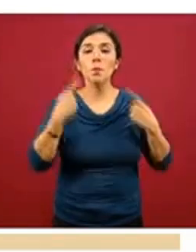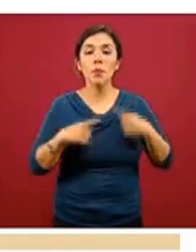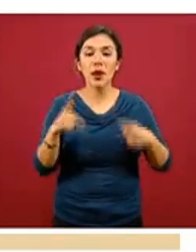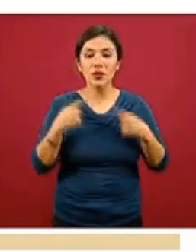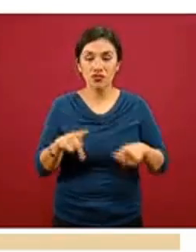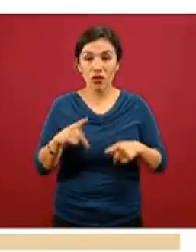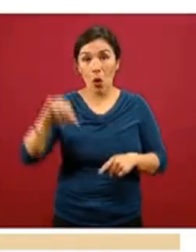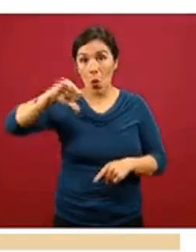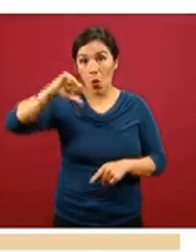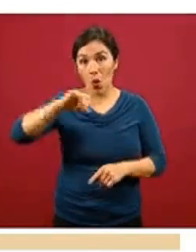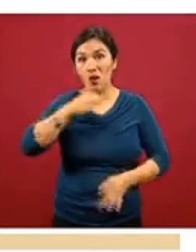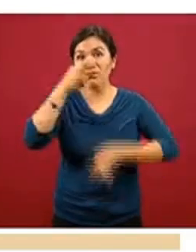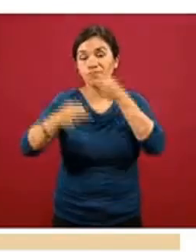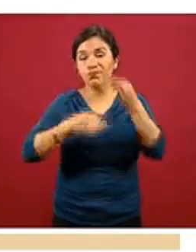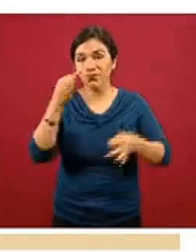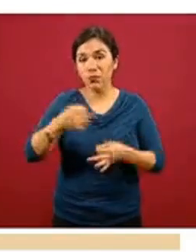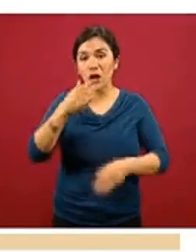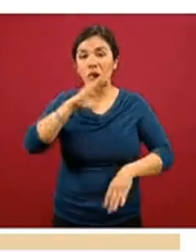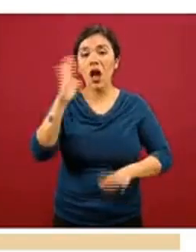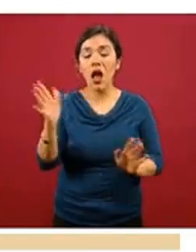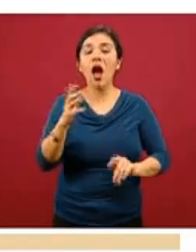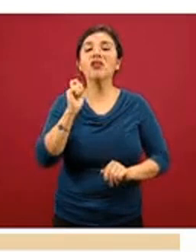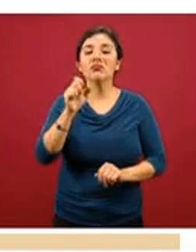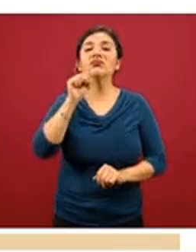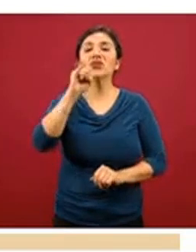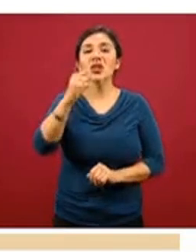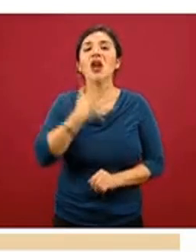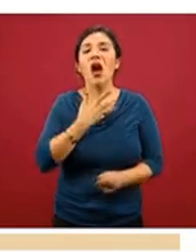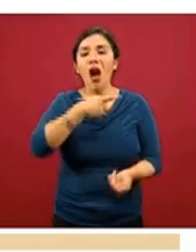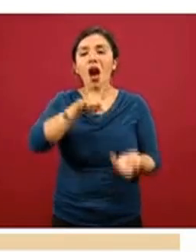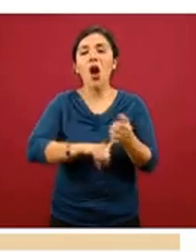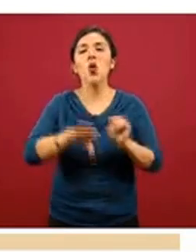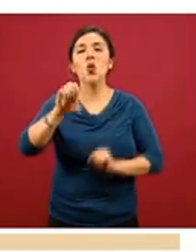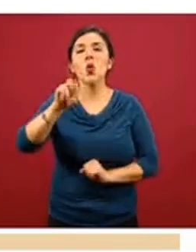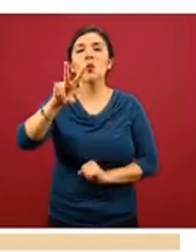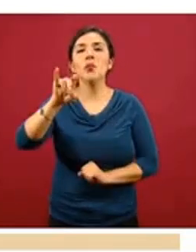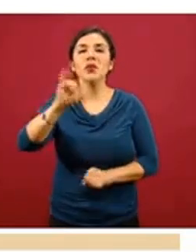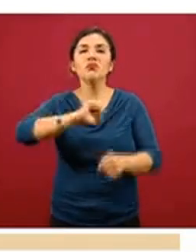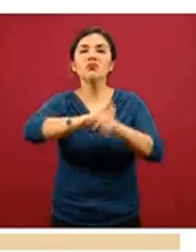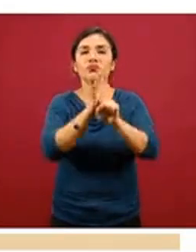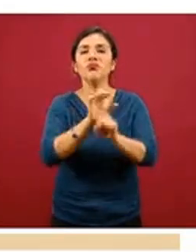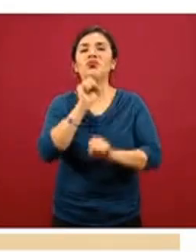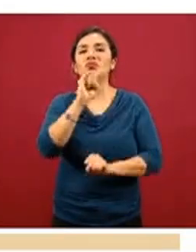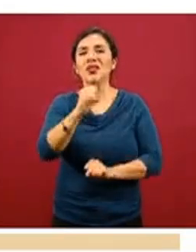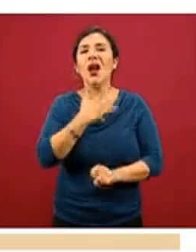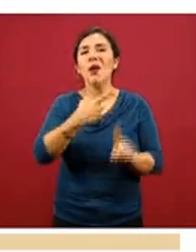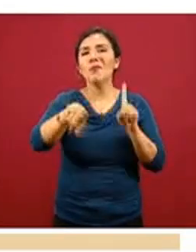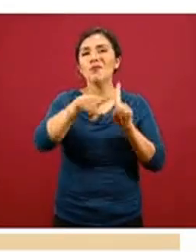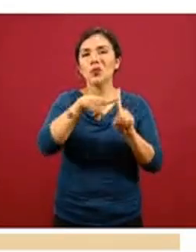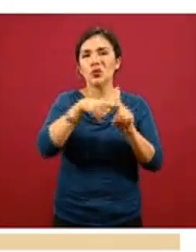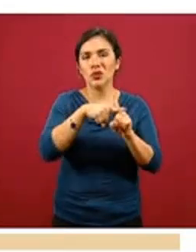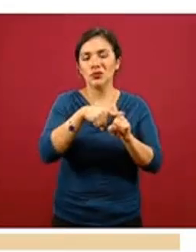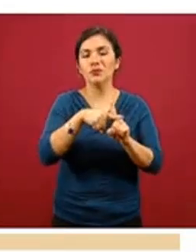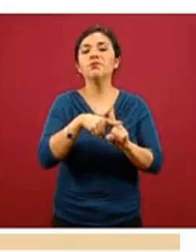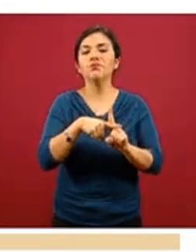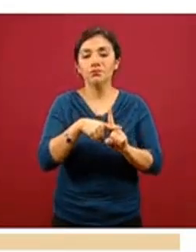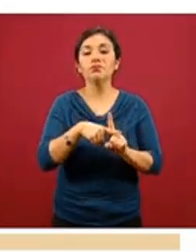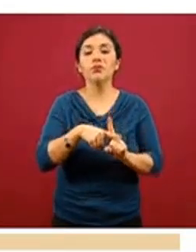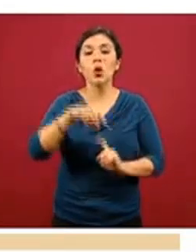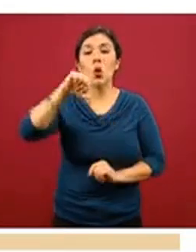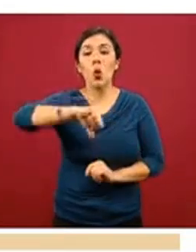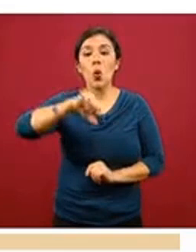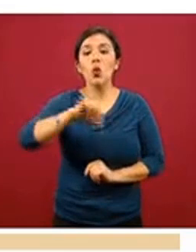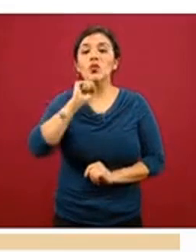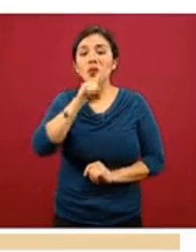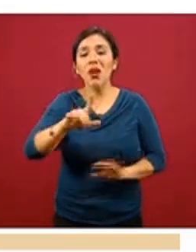202.951 al corte del día de hoy se confirman como casos de COVID-19 por haber dado también positivos a esta prueba. El día de